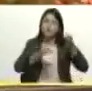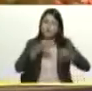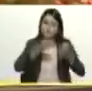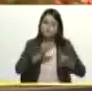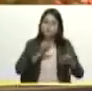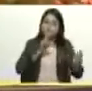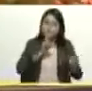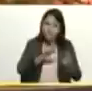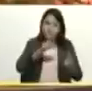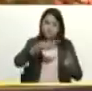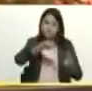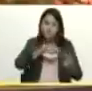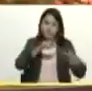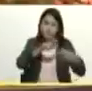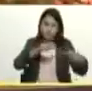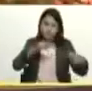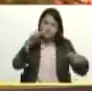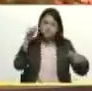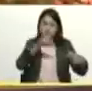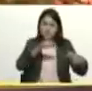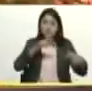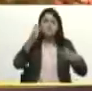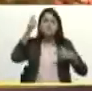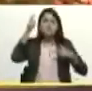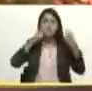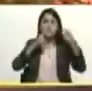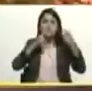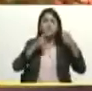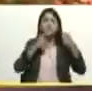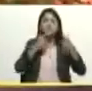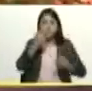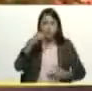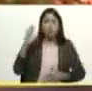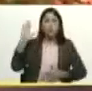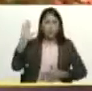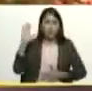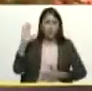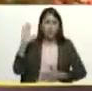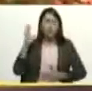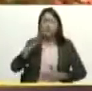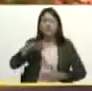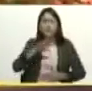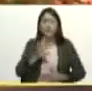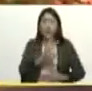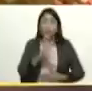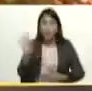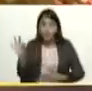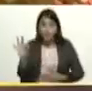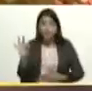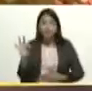comandante, allí jurando, frente a nuestro comandante, en el cuartel de la montaña.